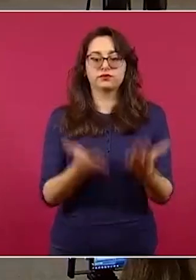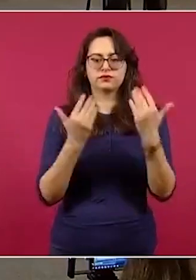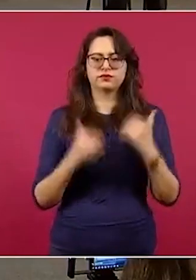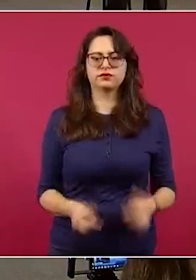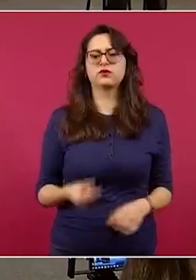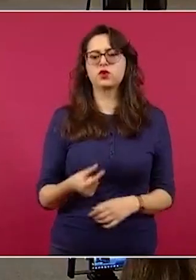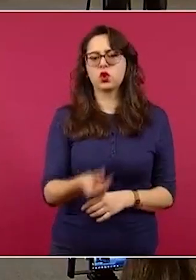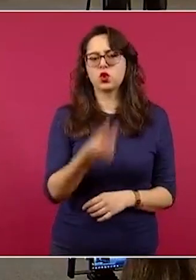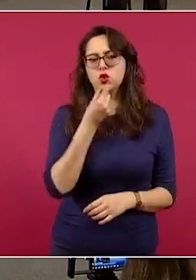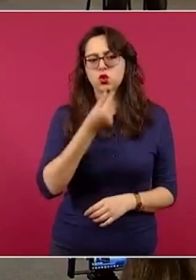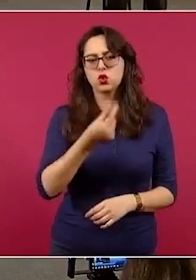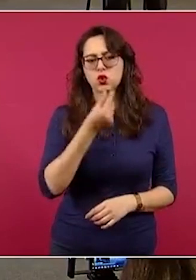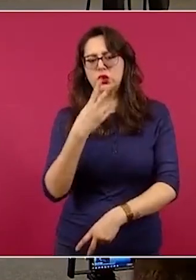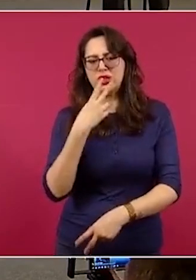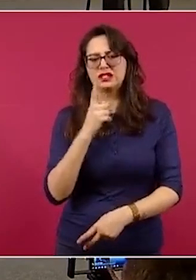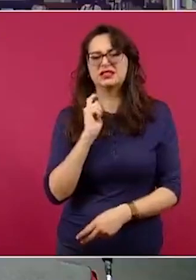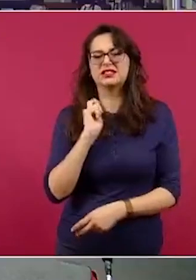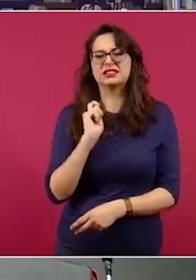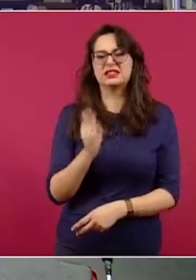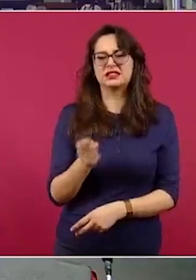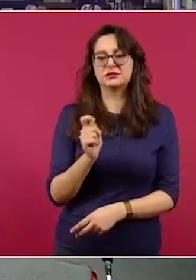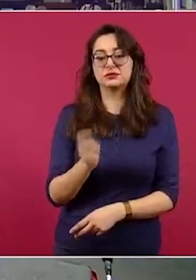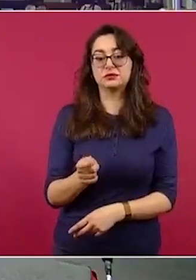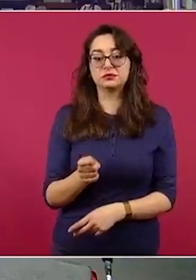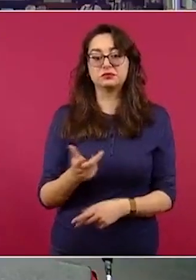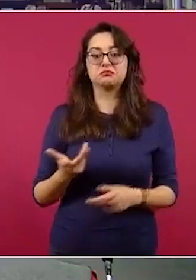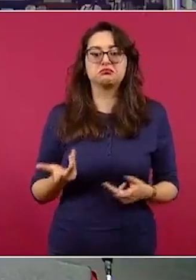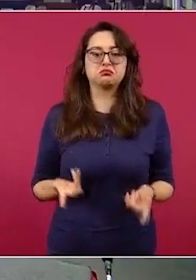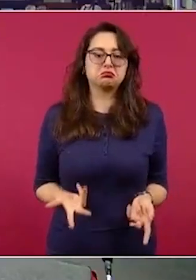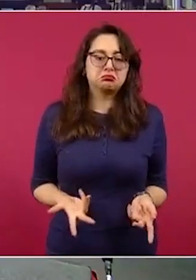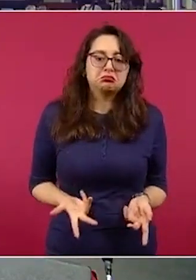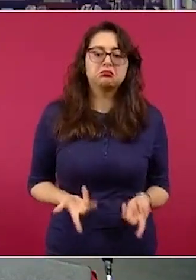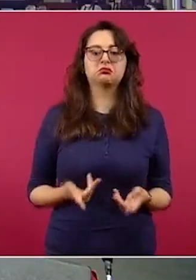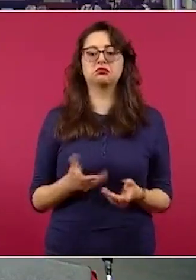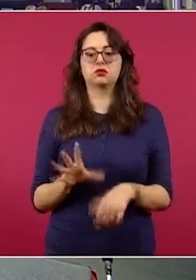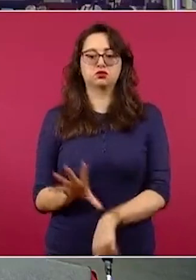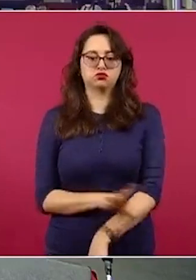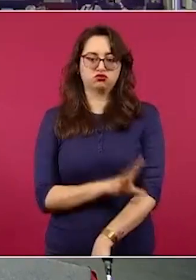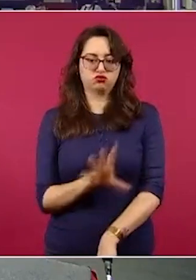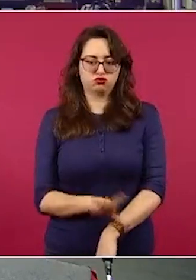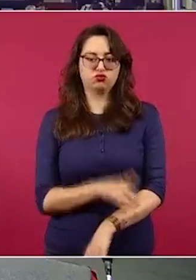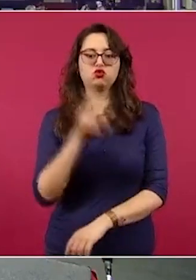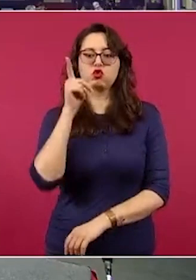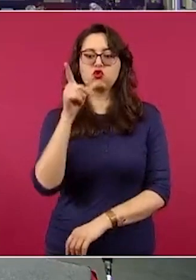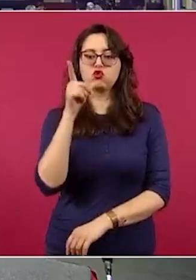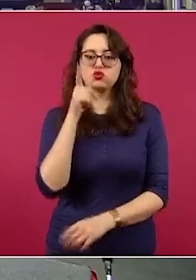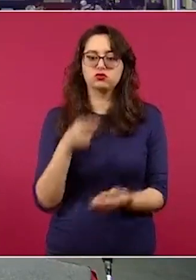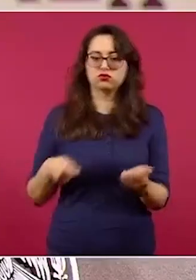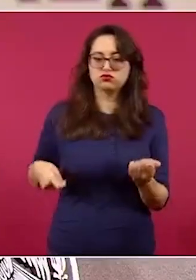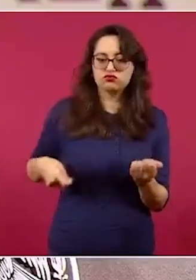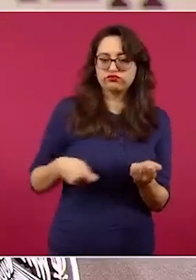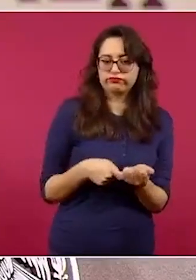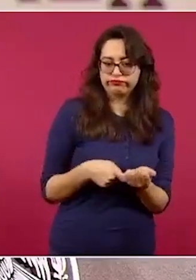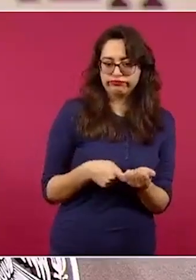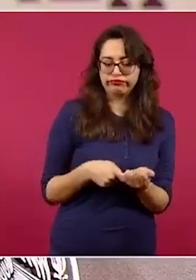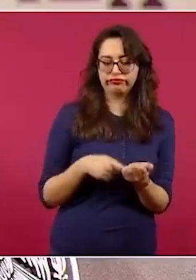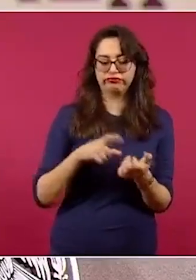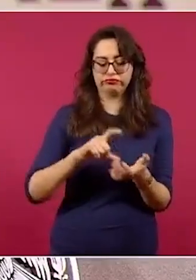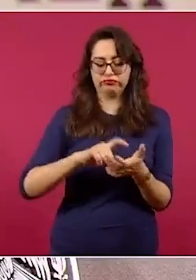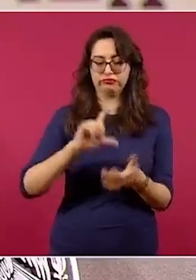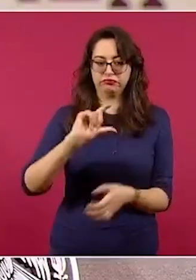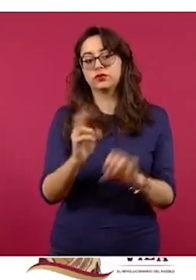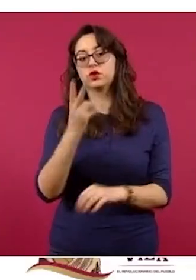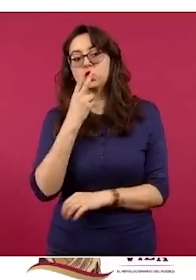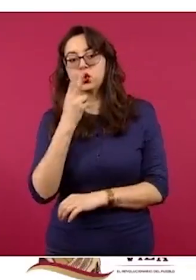¿Qué son los vapeadores y cigarrillos electrónicos? Son dispositivos electrónicos, esto es importante, que transforman una sustancia líquida, en el caso de